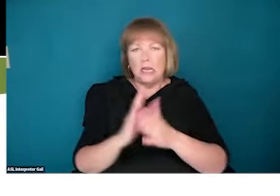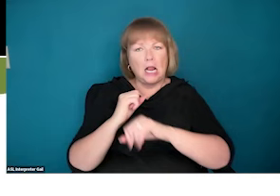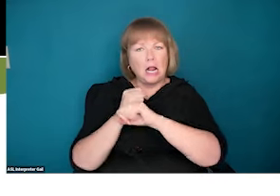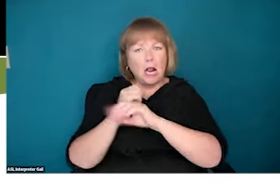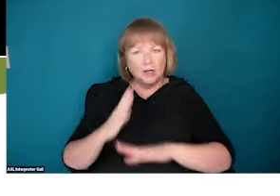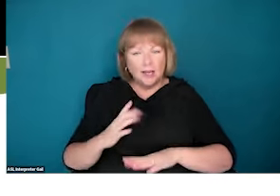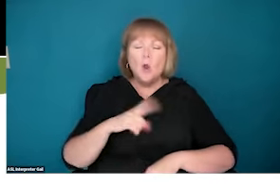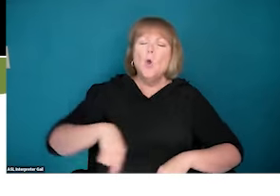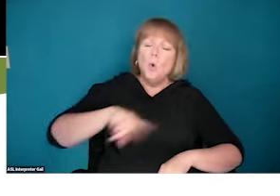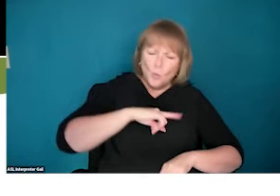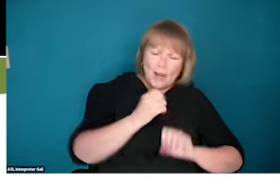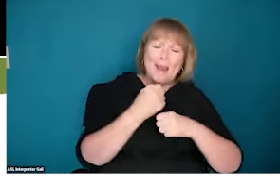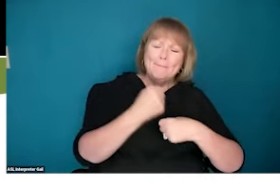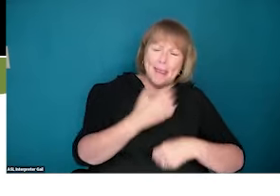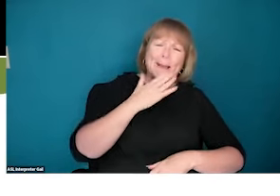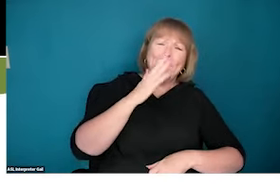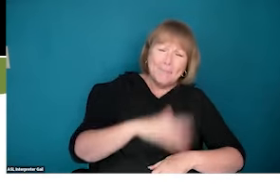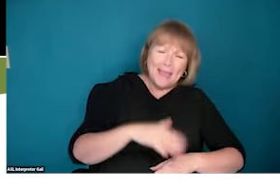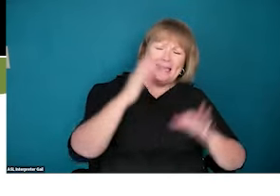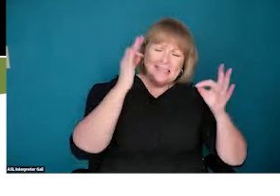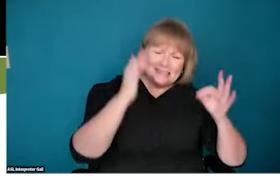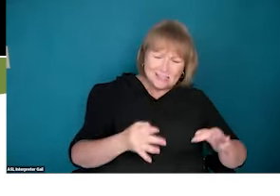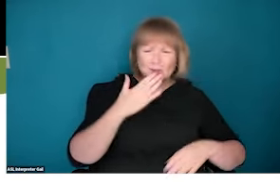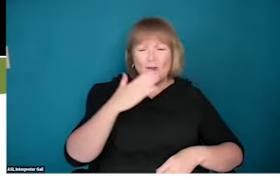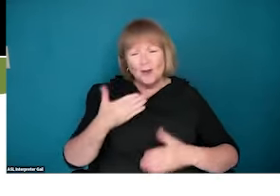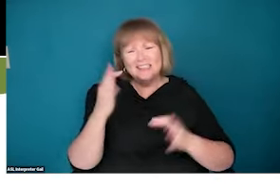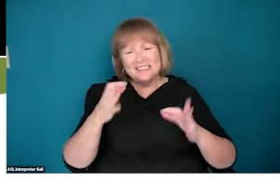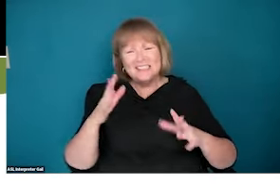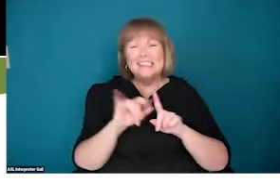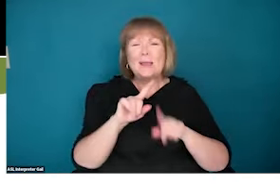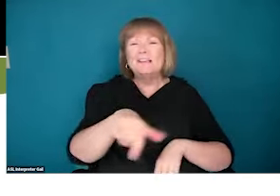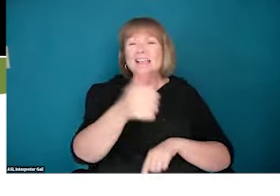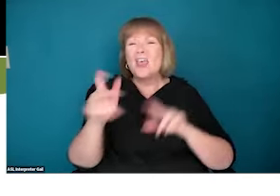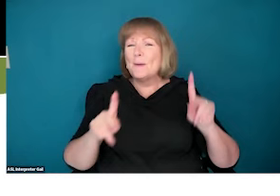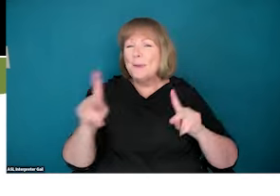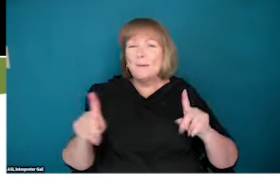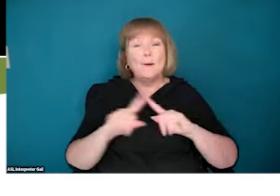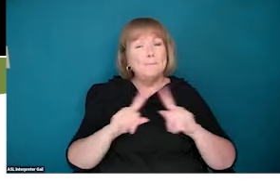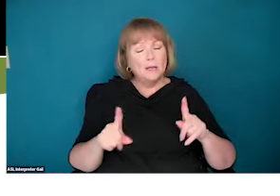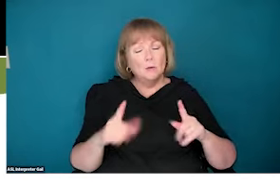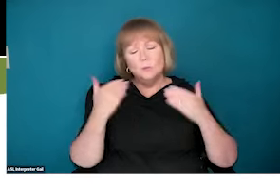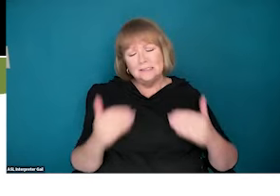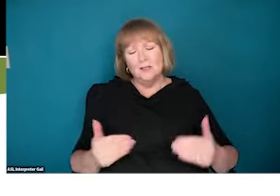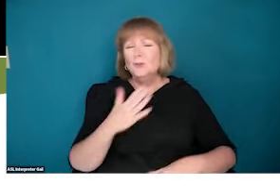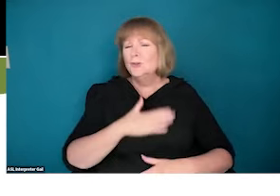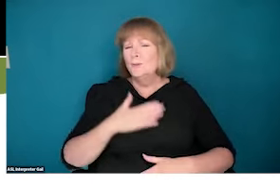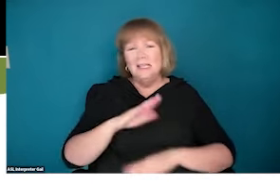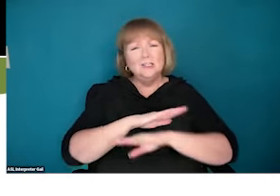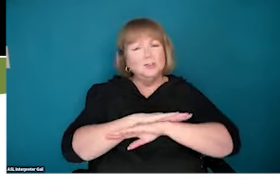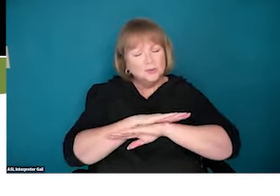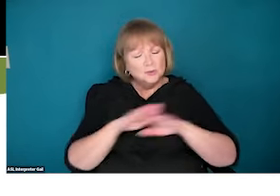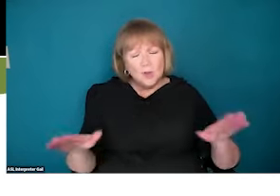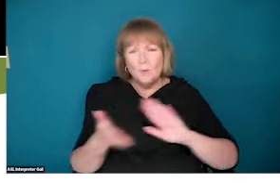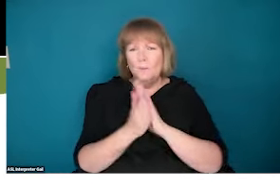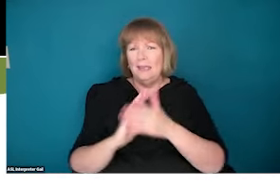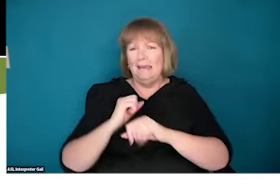los padres, por favor, no tomen el proceso de custodia para sus niños, sus jóvenes.